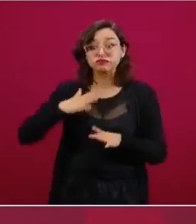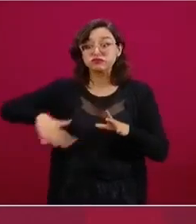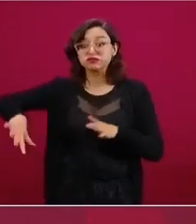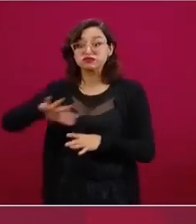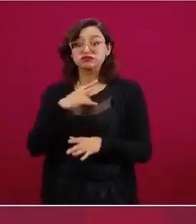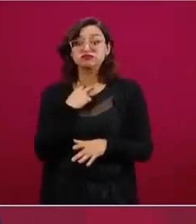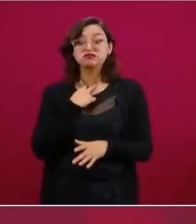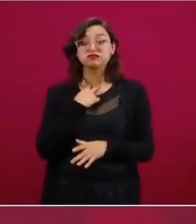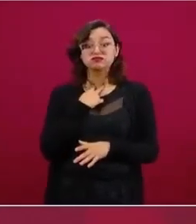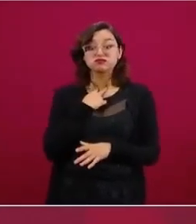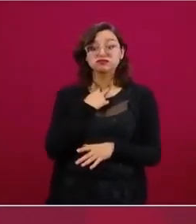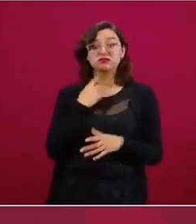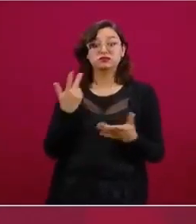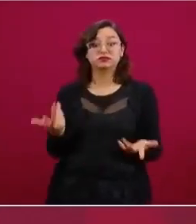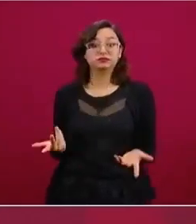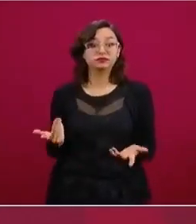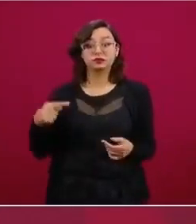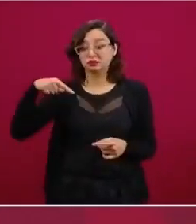en un país donde